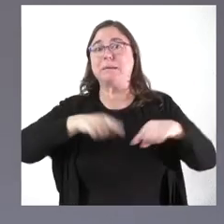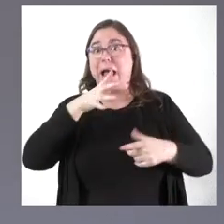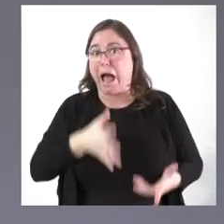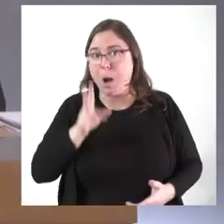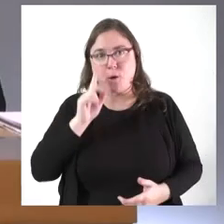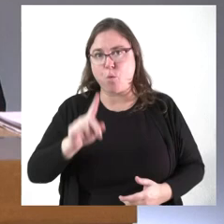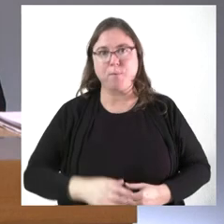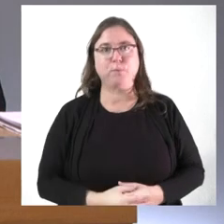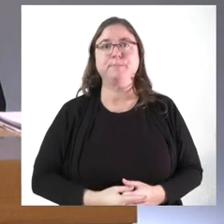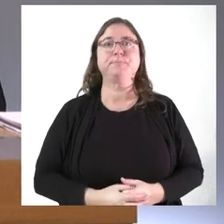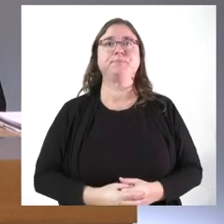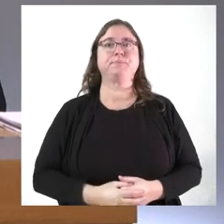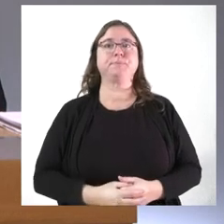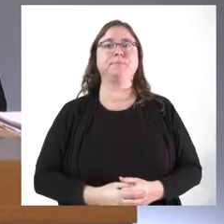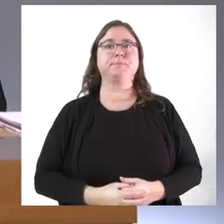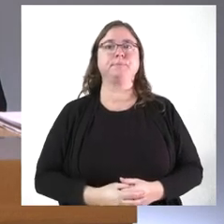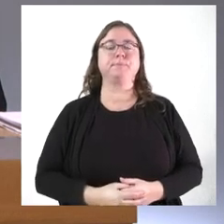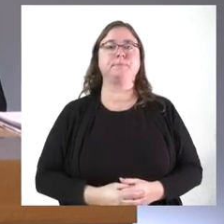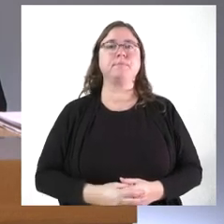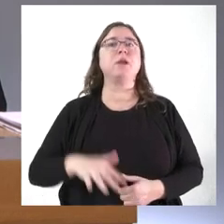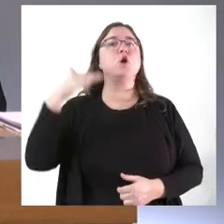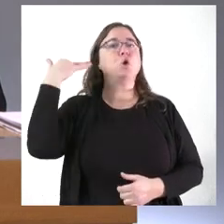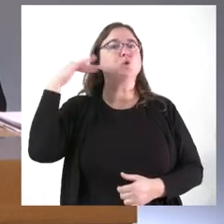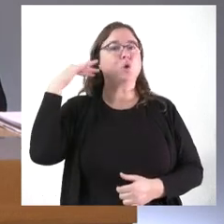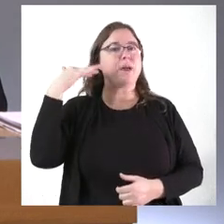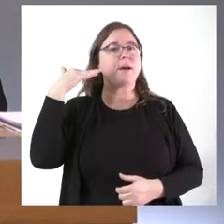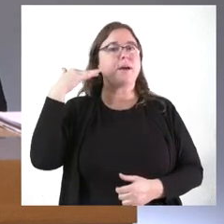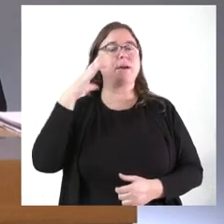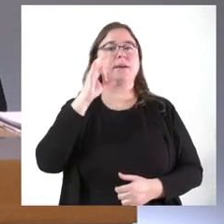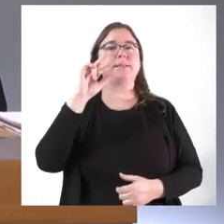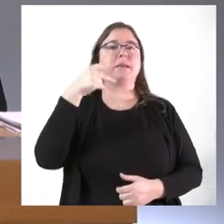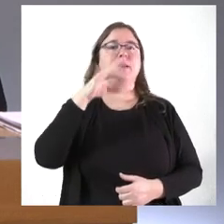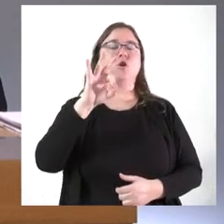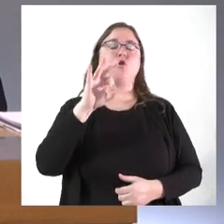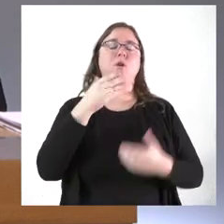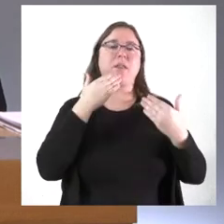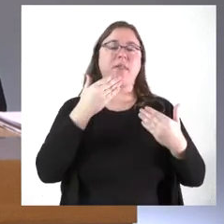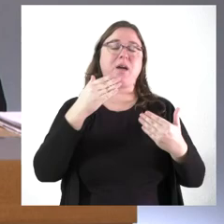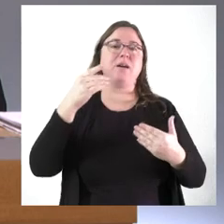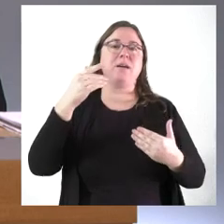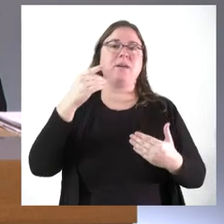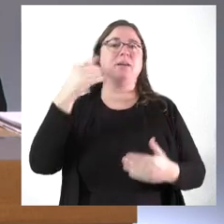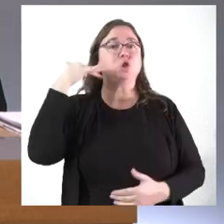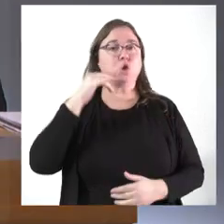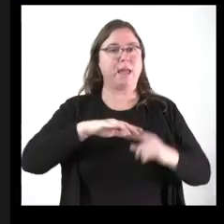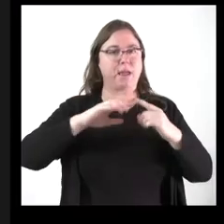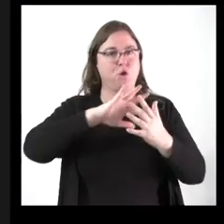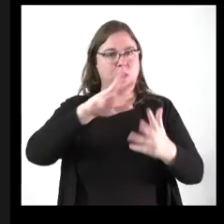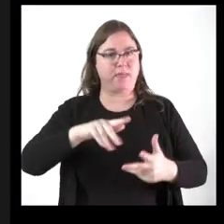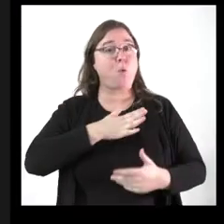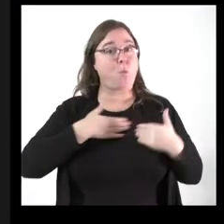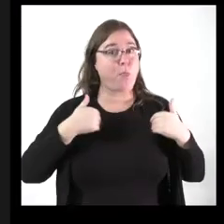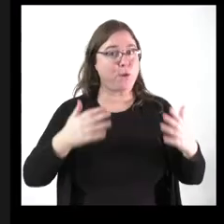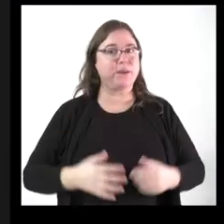vemos desde Soria no sigue Sergio García de Soria noticias Cuando quiera Sergio